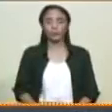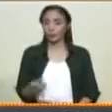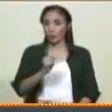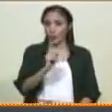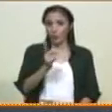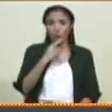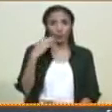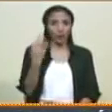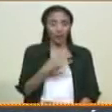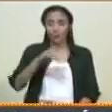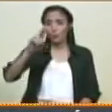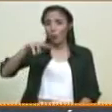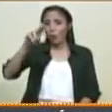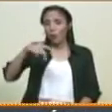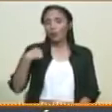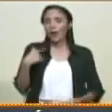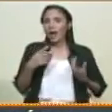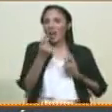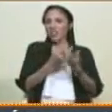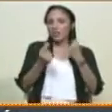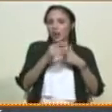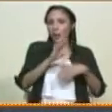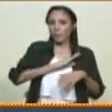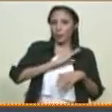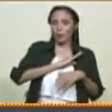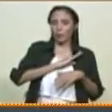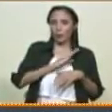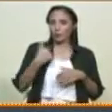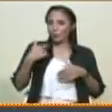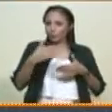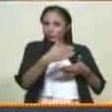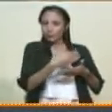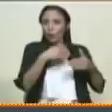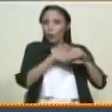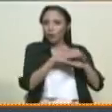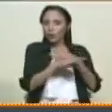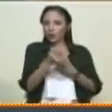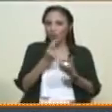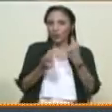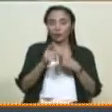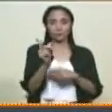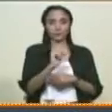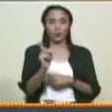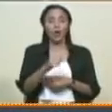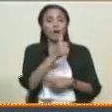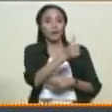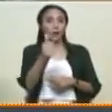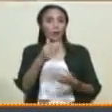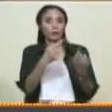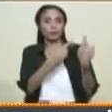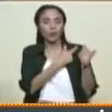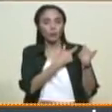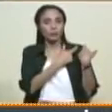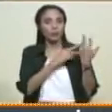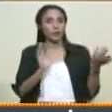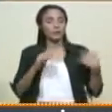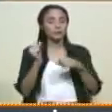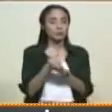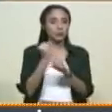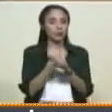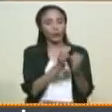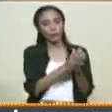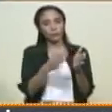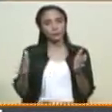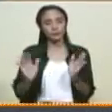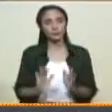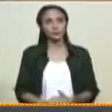verdad. Jamás se ha hecho eso ni se le ha dado instrucción a ningún funcionario. Cada quien es responsable de sus actos.